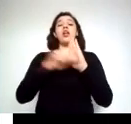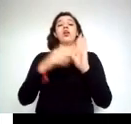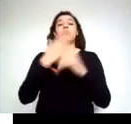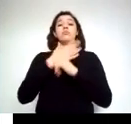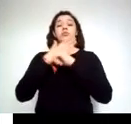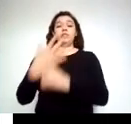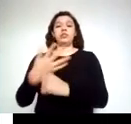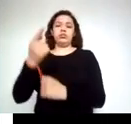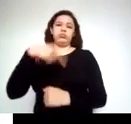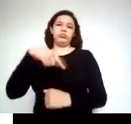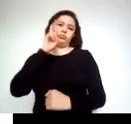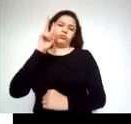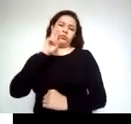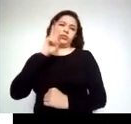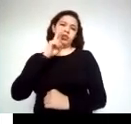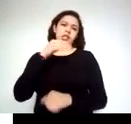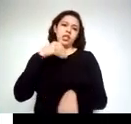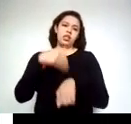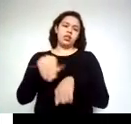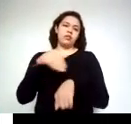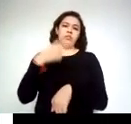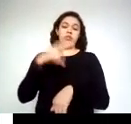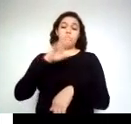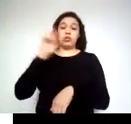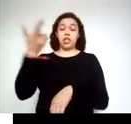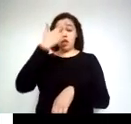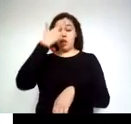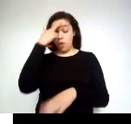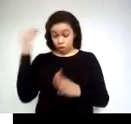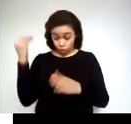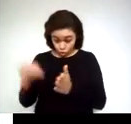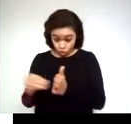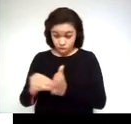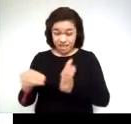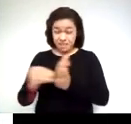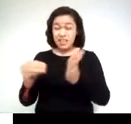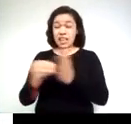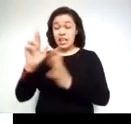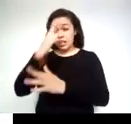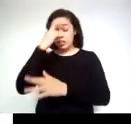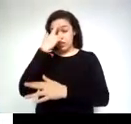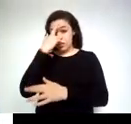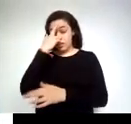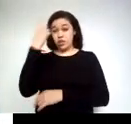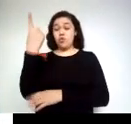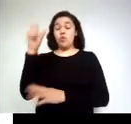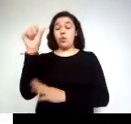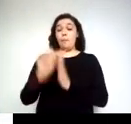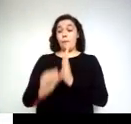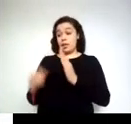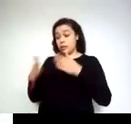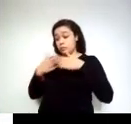lo ven ahí en la sección 2, que dice recuerdos persistentes sobre el acontecimiento durante el último mes, ¿no? O sea,